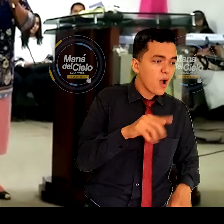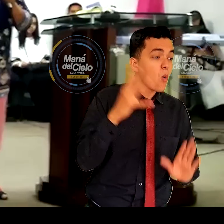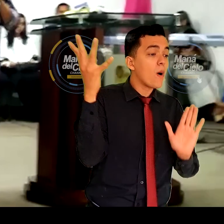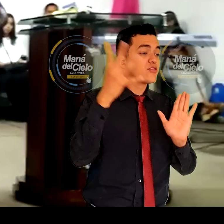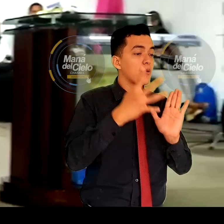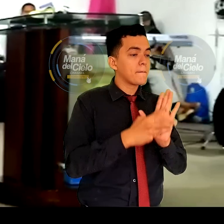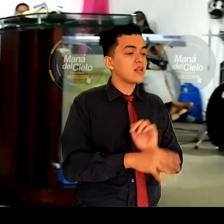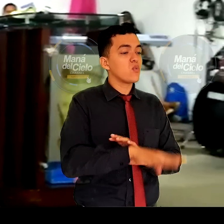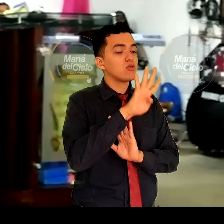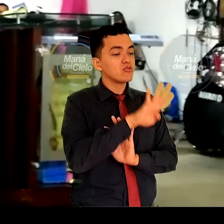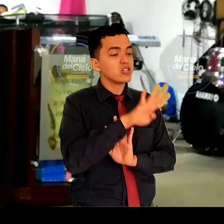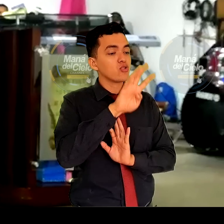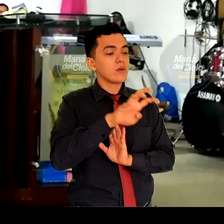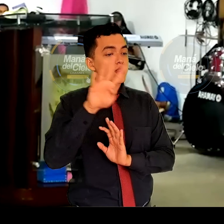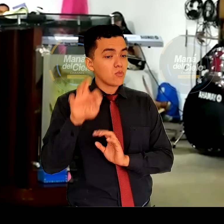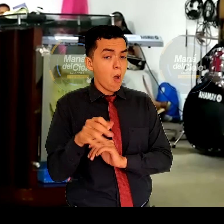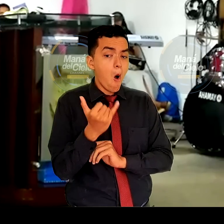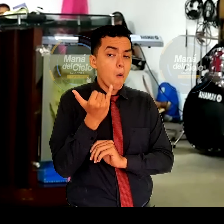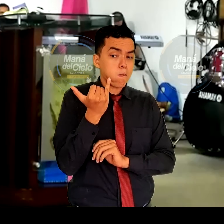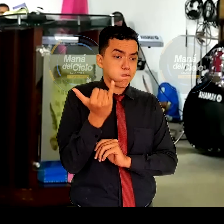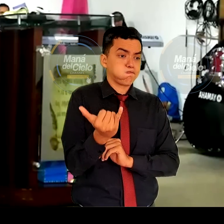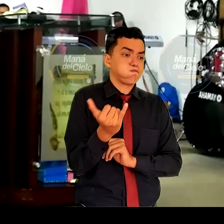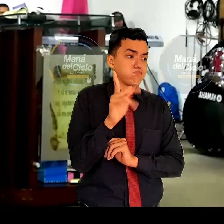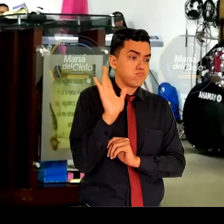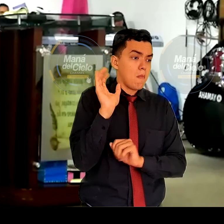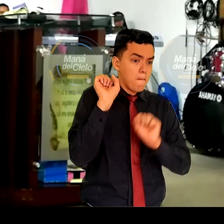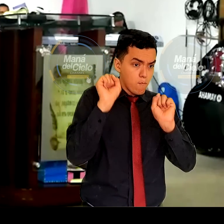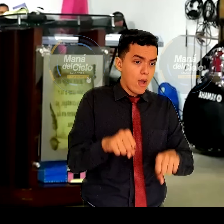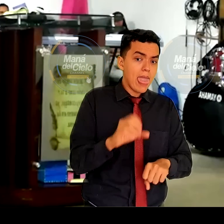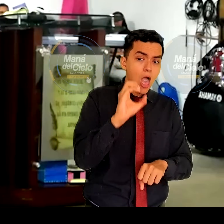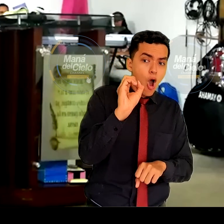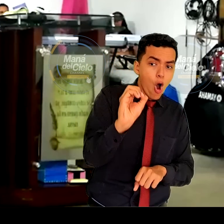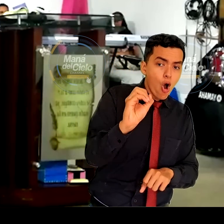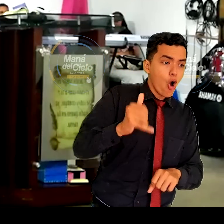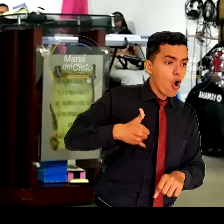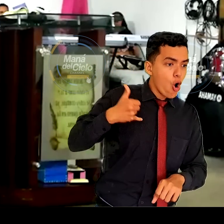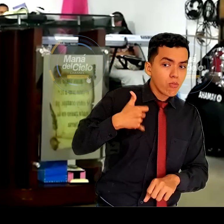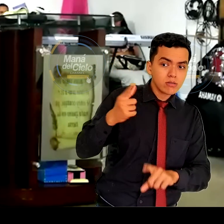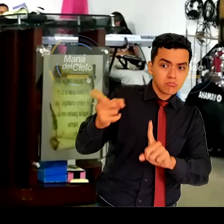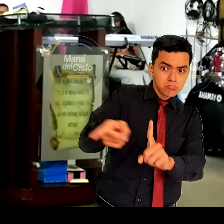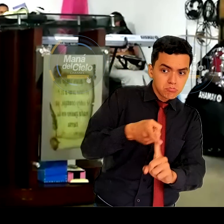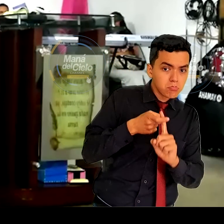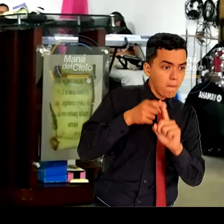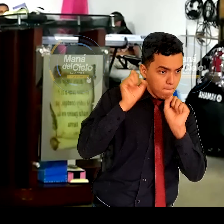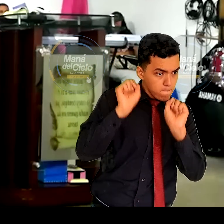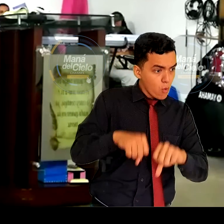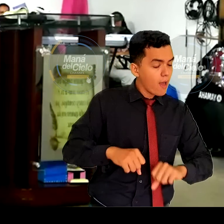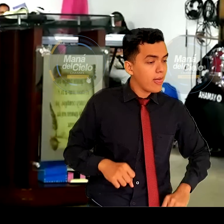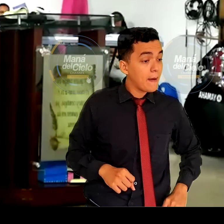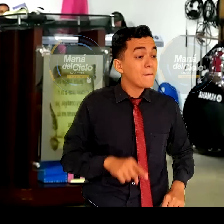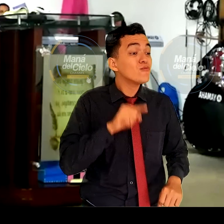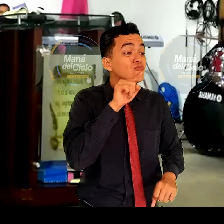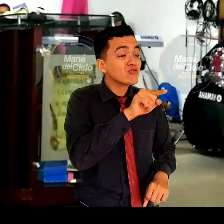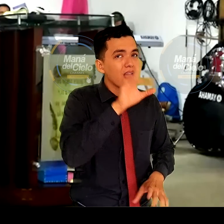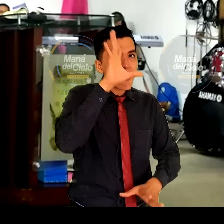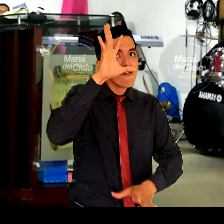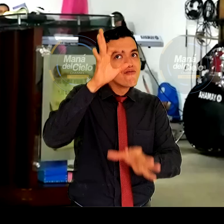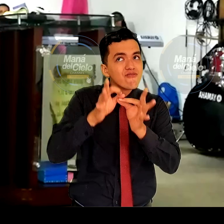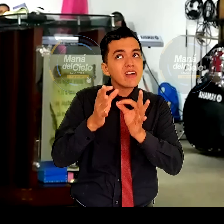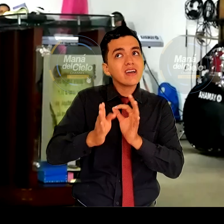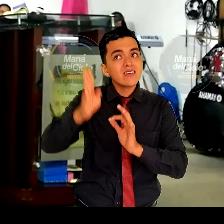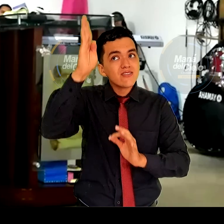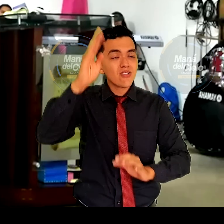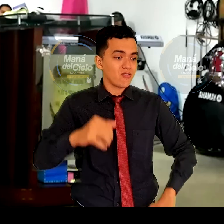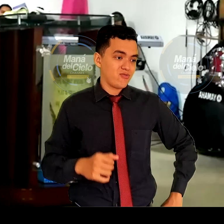4.499 iglesias una bendición para ti? La tiene que haber. Lo que pasa es que tú tienes que creerle a Dios.